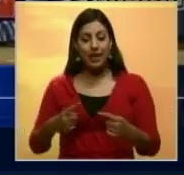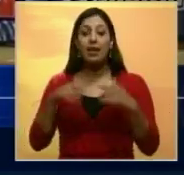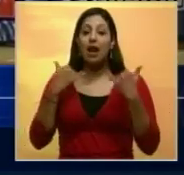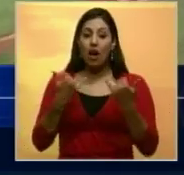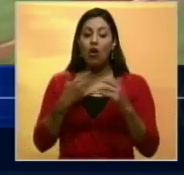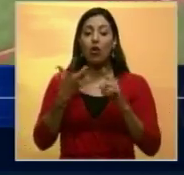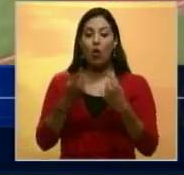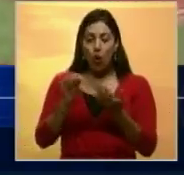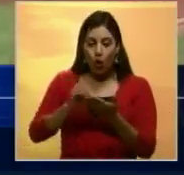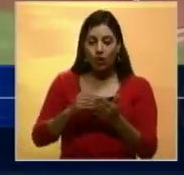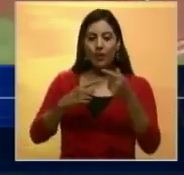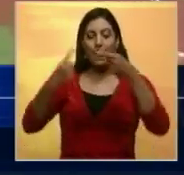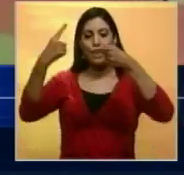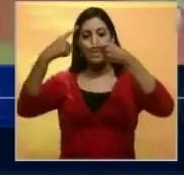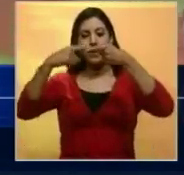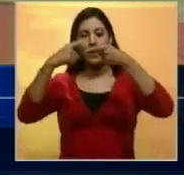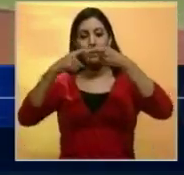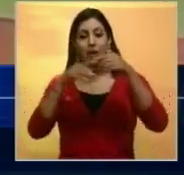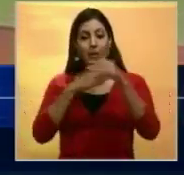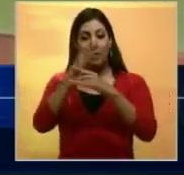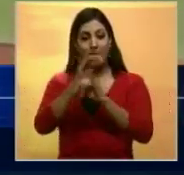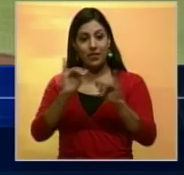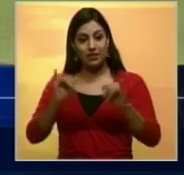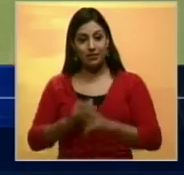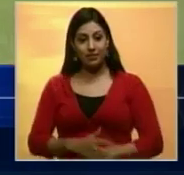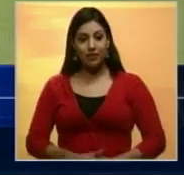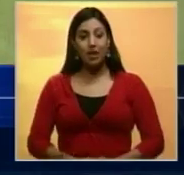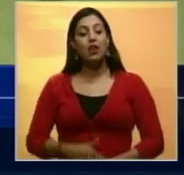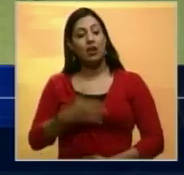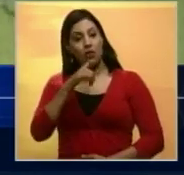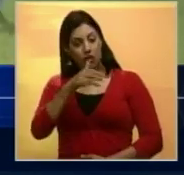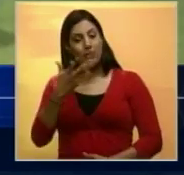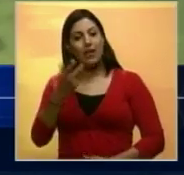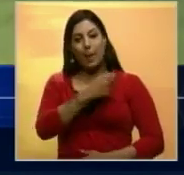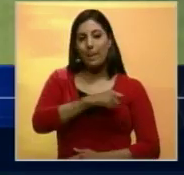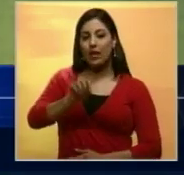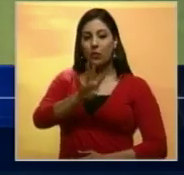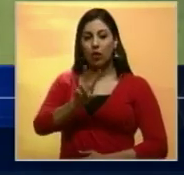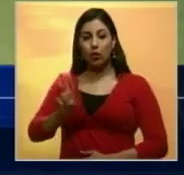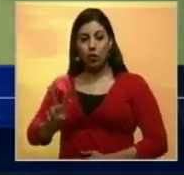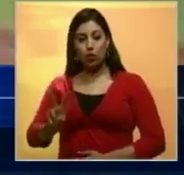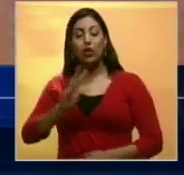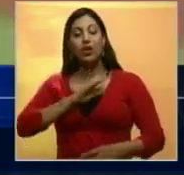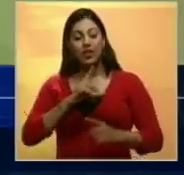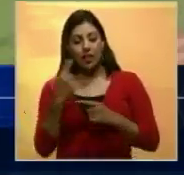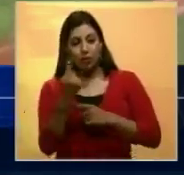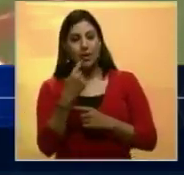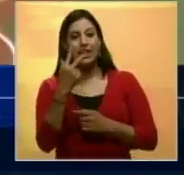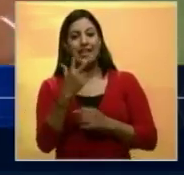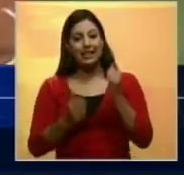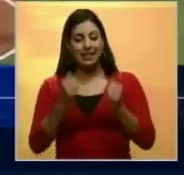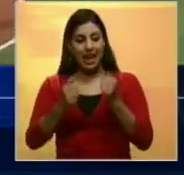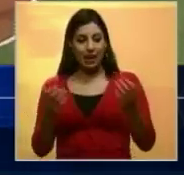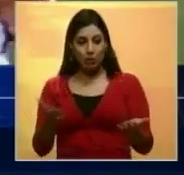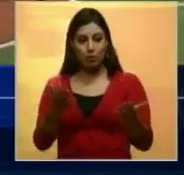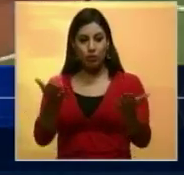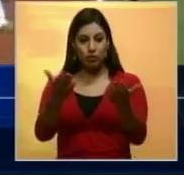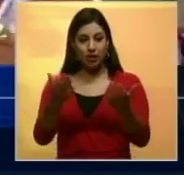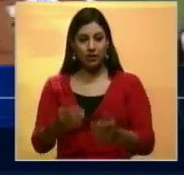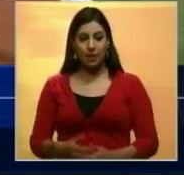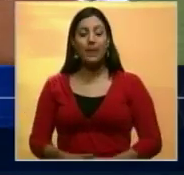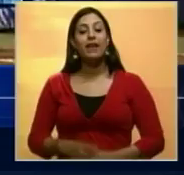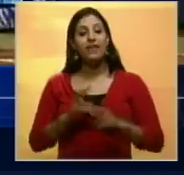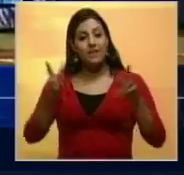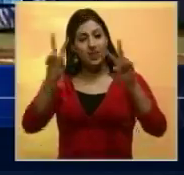lo que se reafirmaron en el primer puesto de la clasificación. Jairo Pérez bateó de 4-2, incluyendo un cuadrangular y 3 carreras impulsadas.